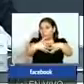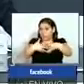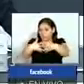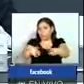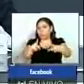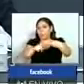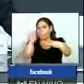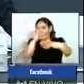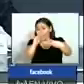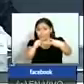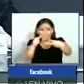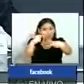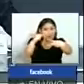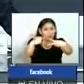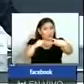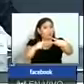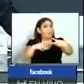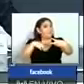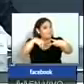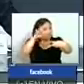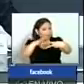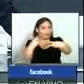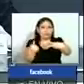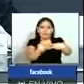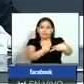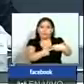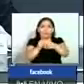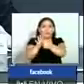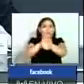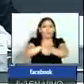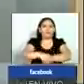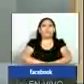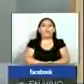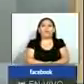Que van a la cabeza Reportando más números De infectados